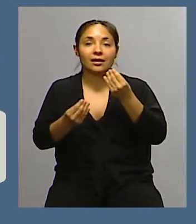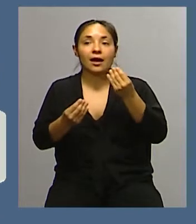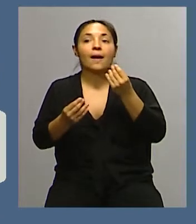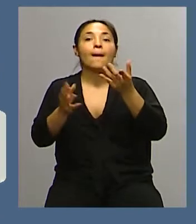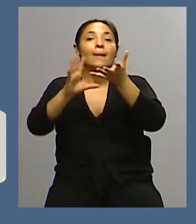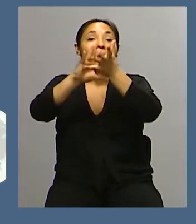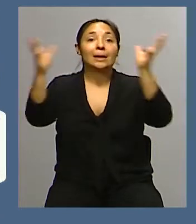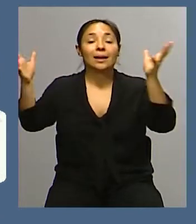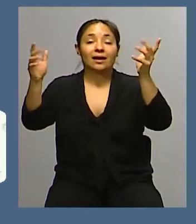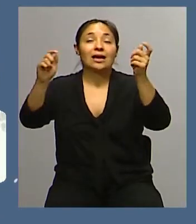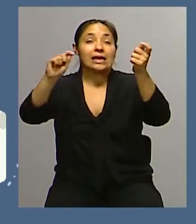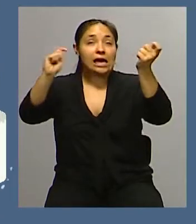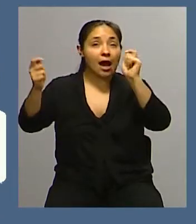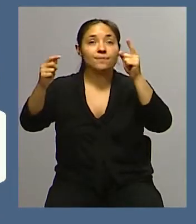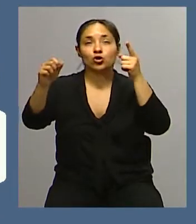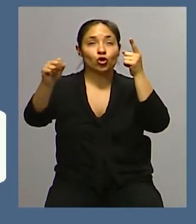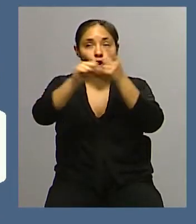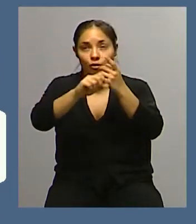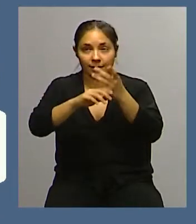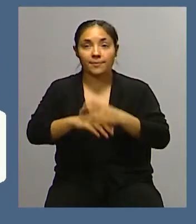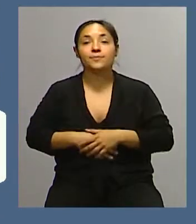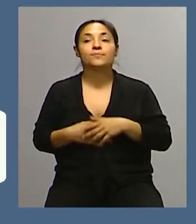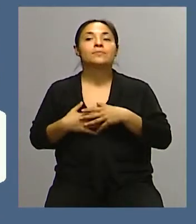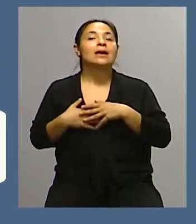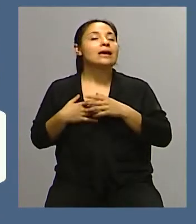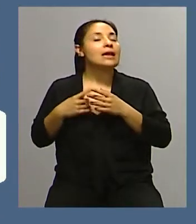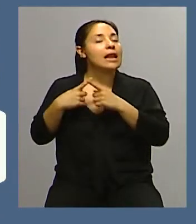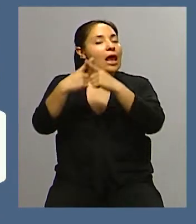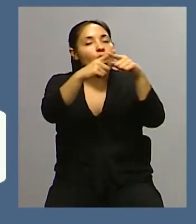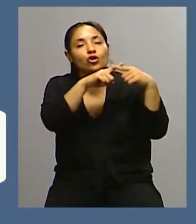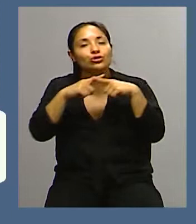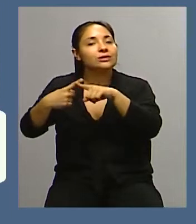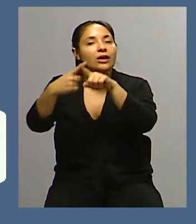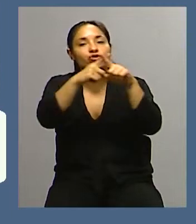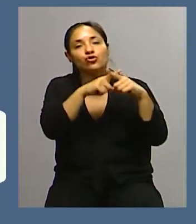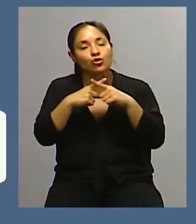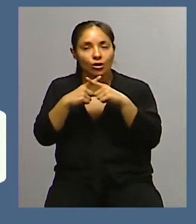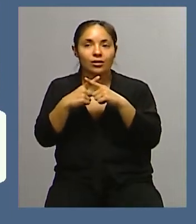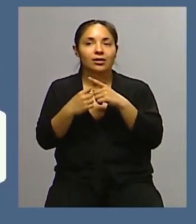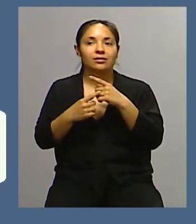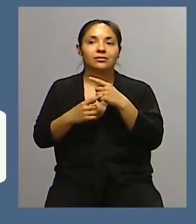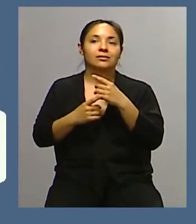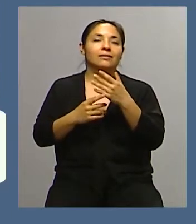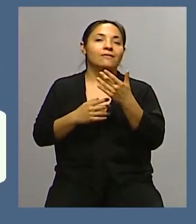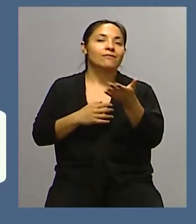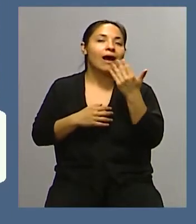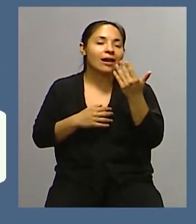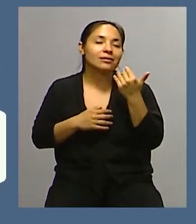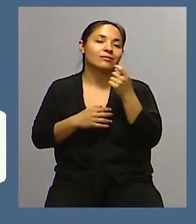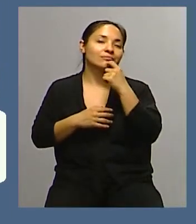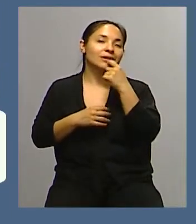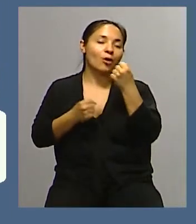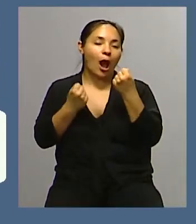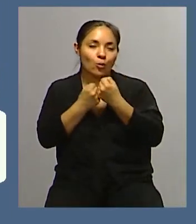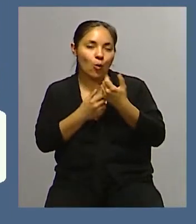Entonces, y un poco como que las negociaciones tienden a eso, o sea, hay mucho pasillerío, hay mucho arreglo, hay